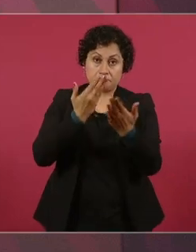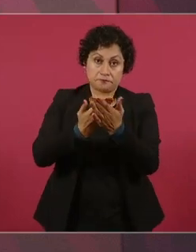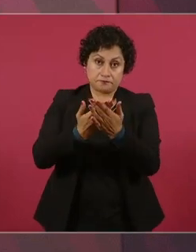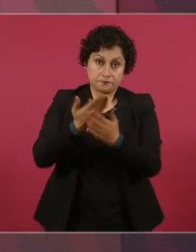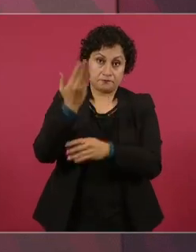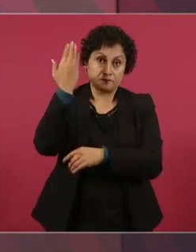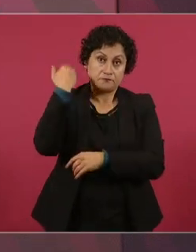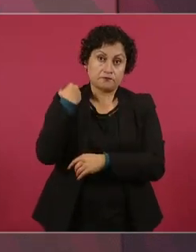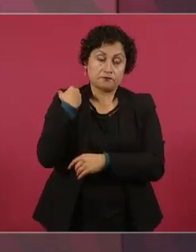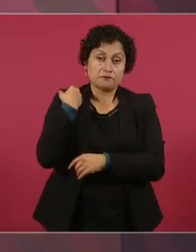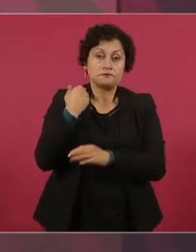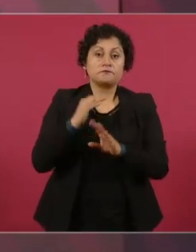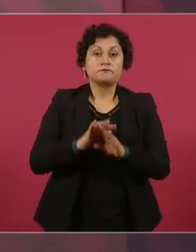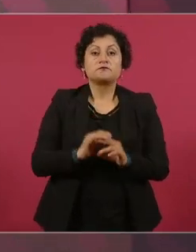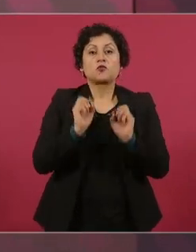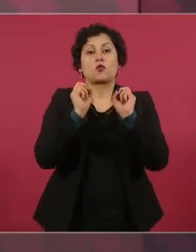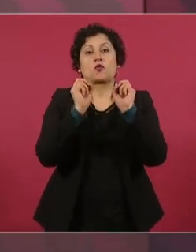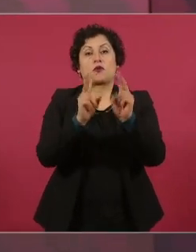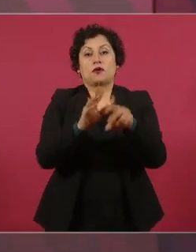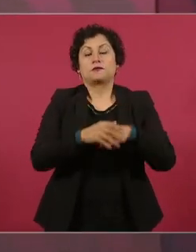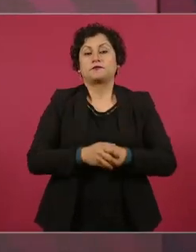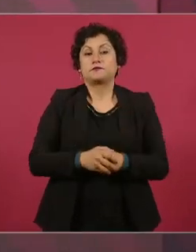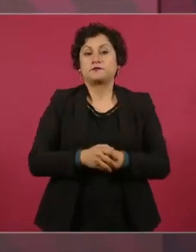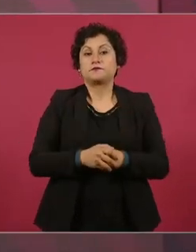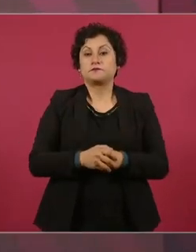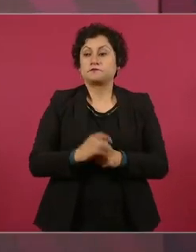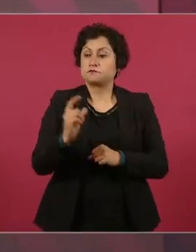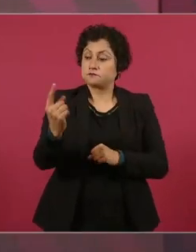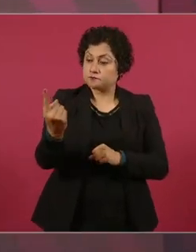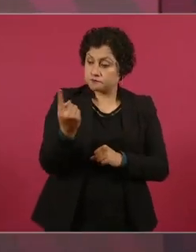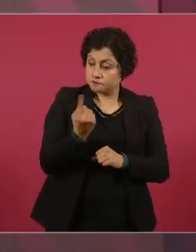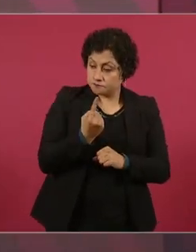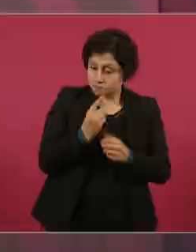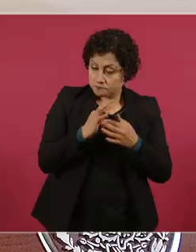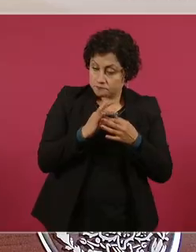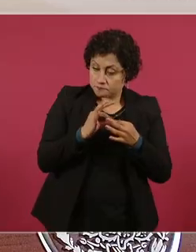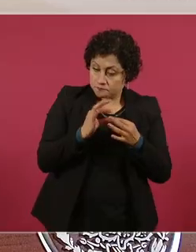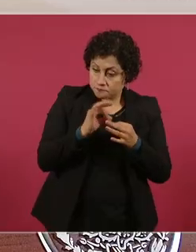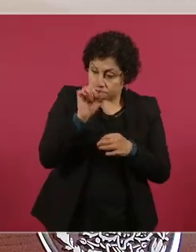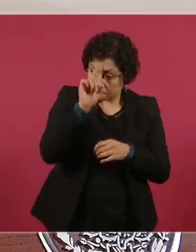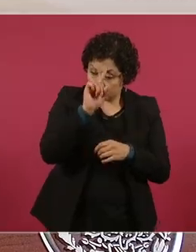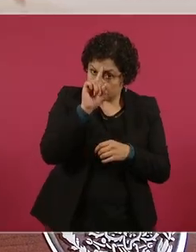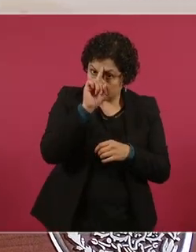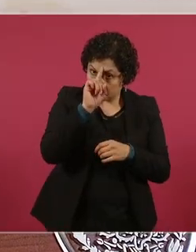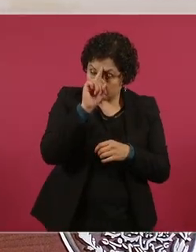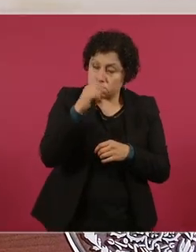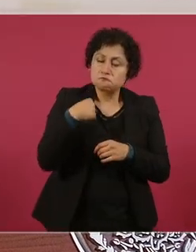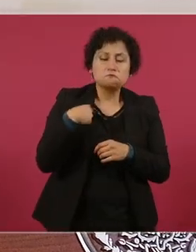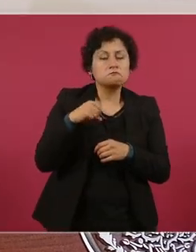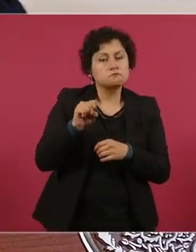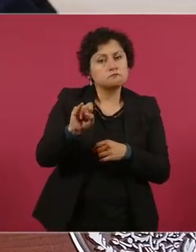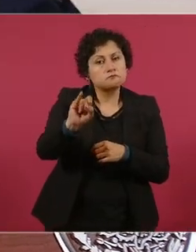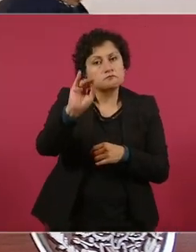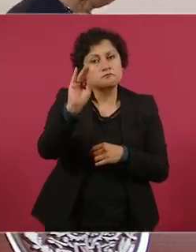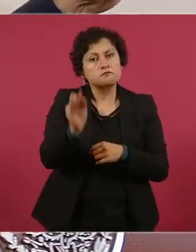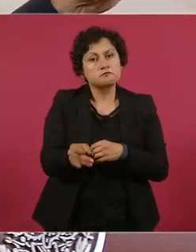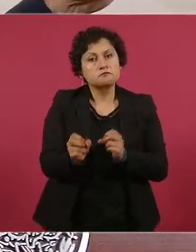aconsejaron y yo lo vi bien de que se procurara